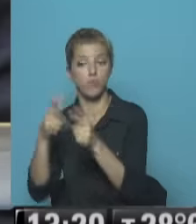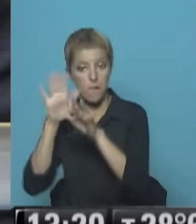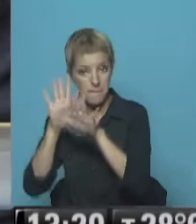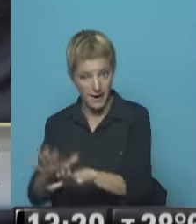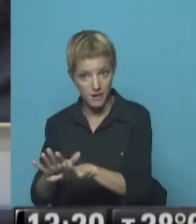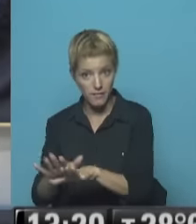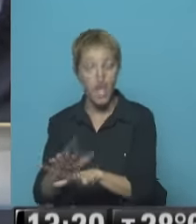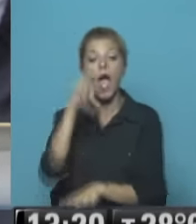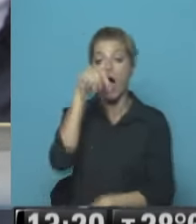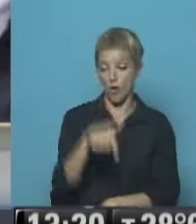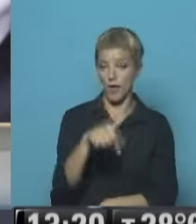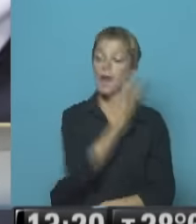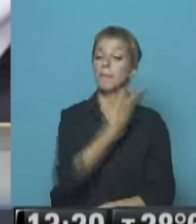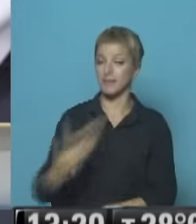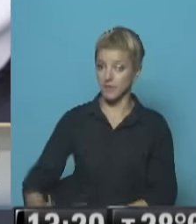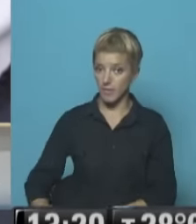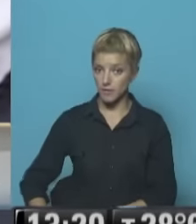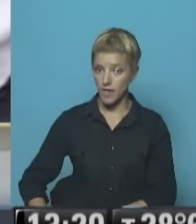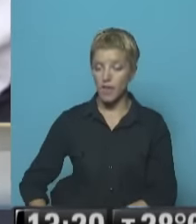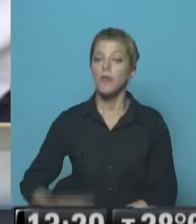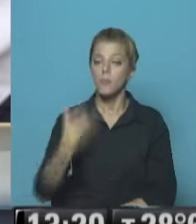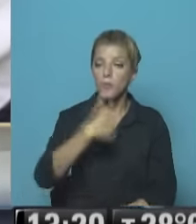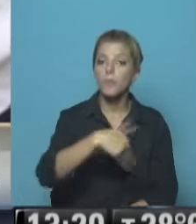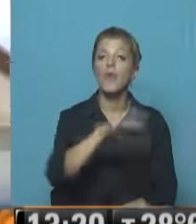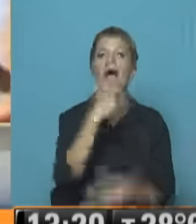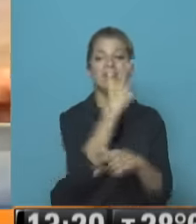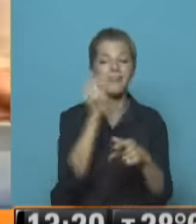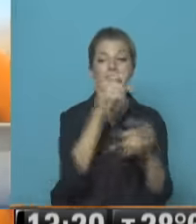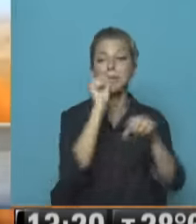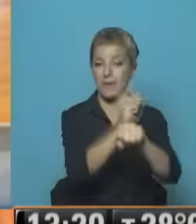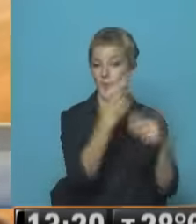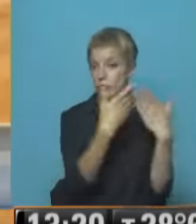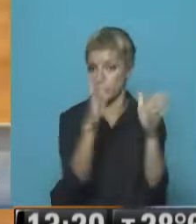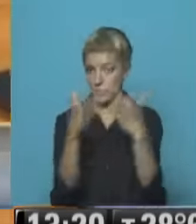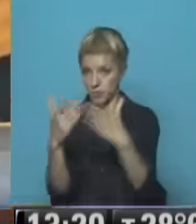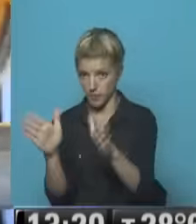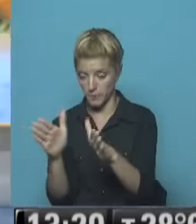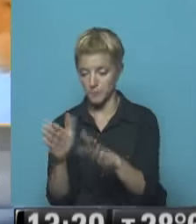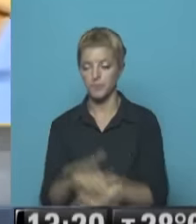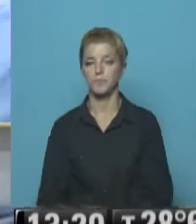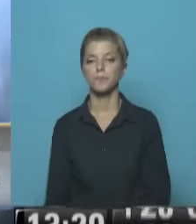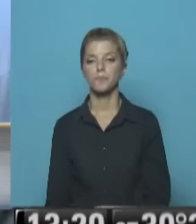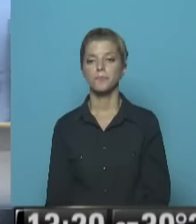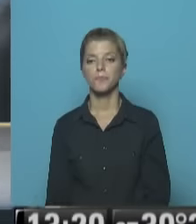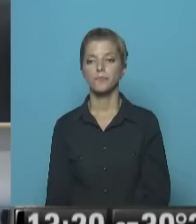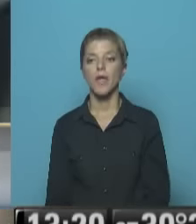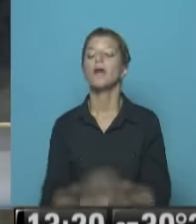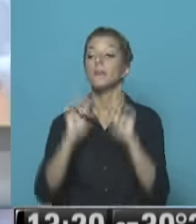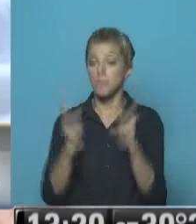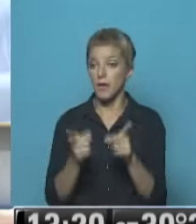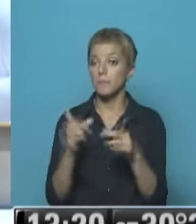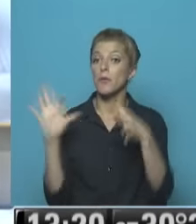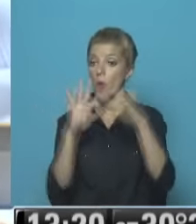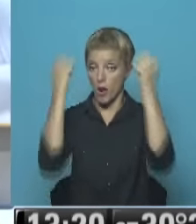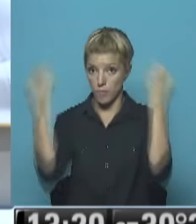la administración Santos ahora toma la iniciativa de liberar detenidos. También, como parte de estos acuerdos,